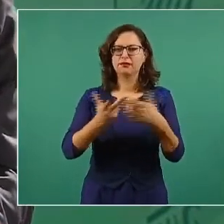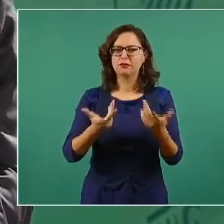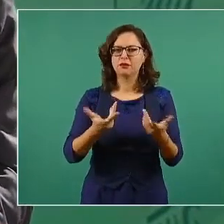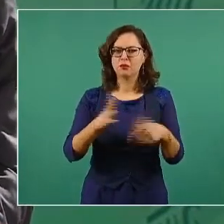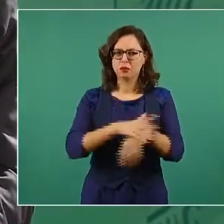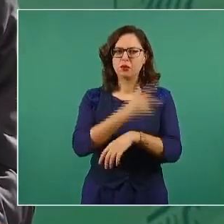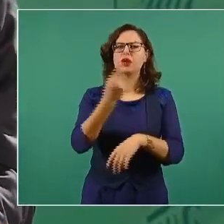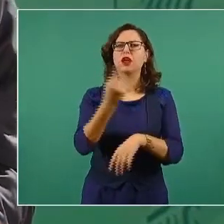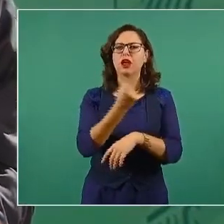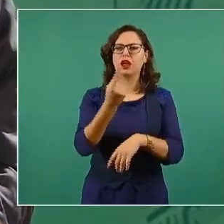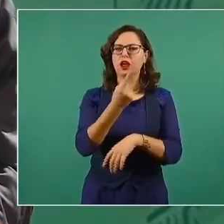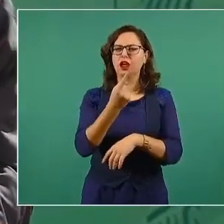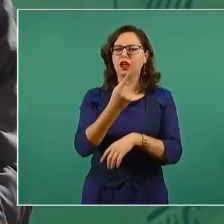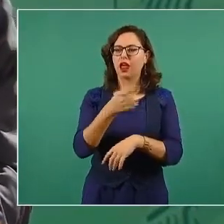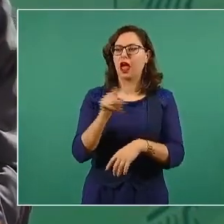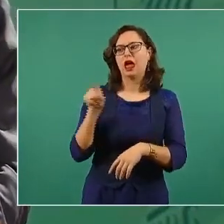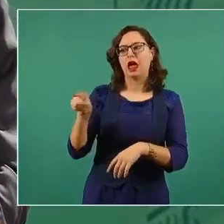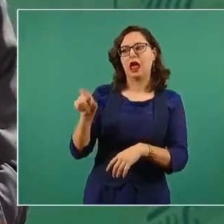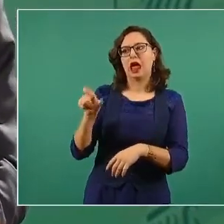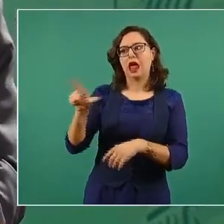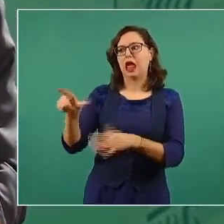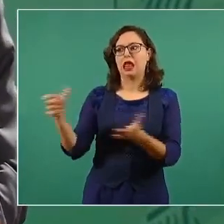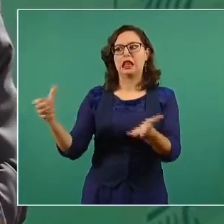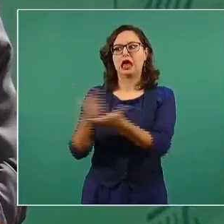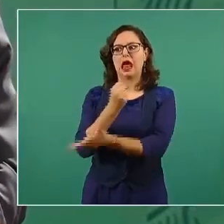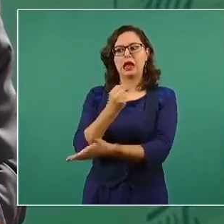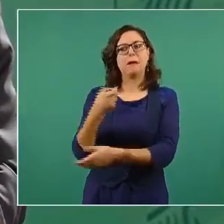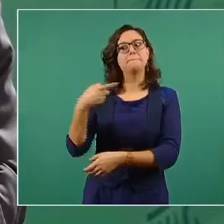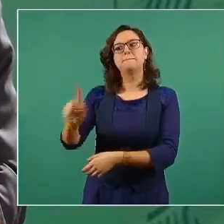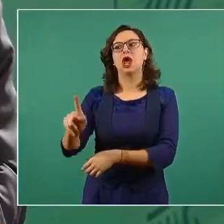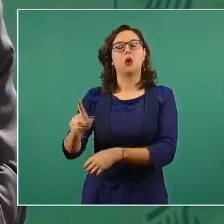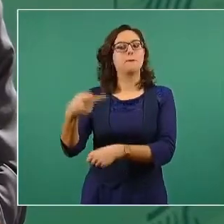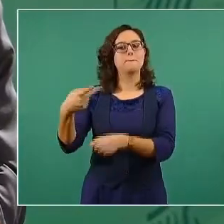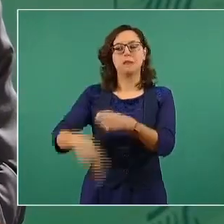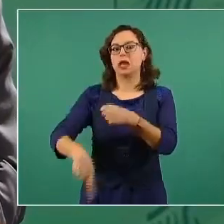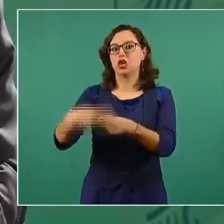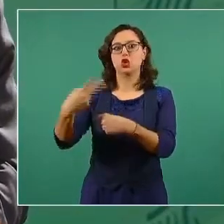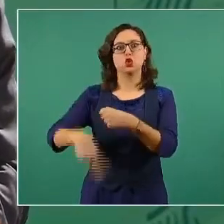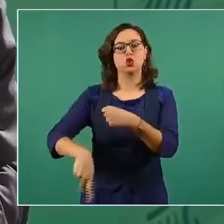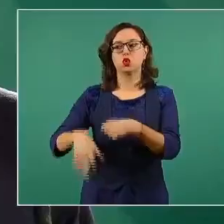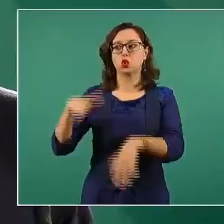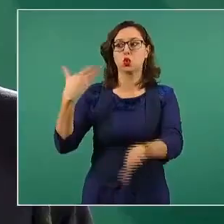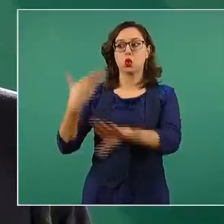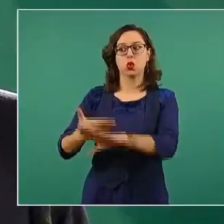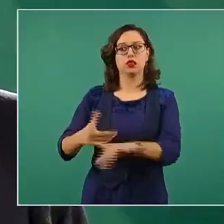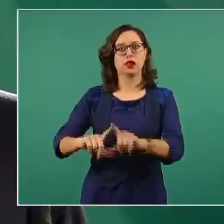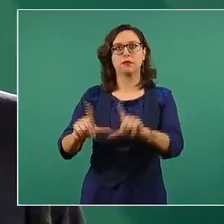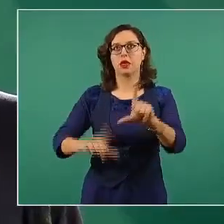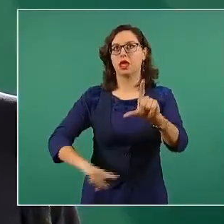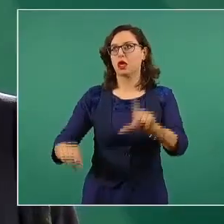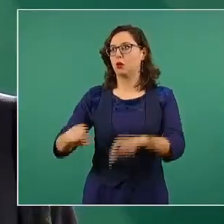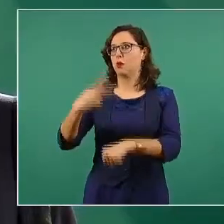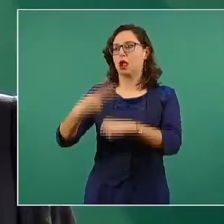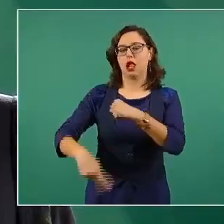ha ganado es un peligro para el país.